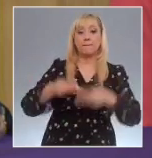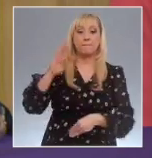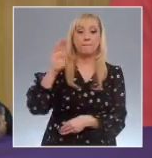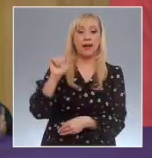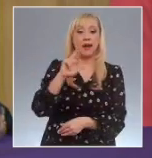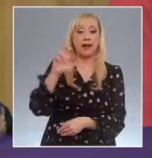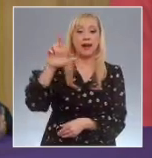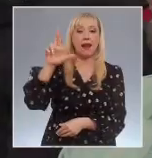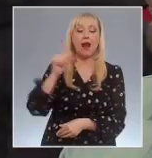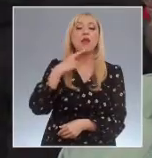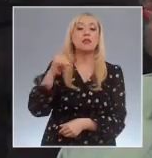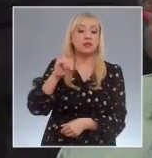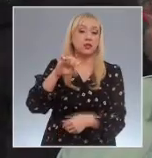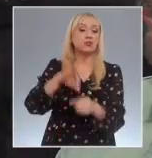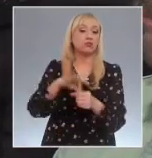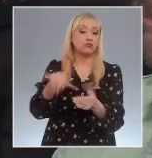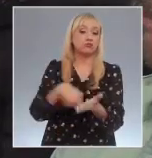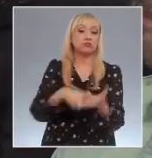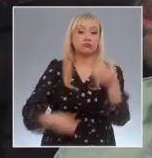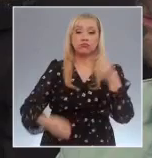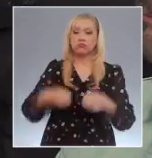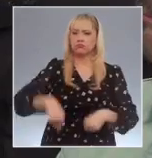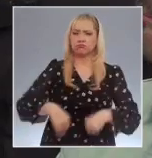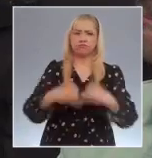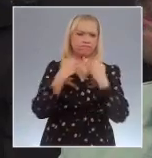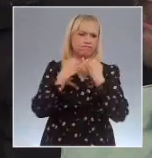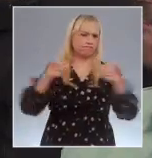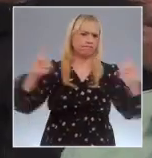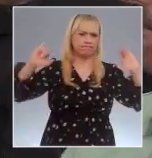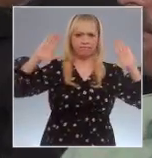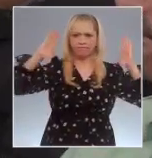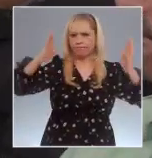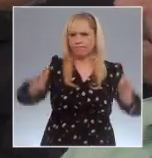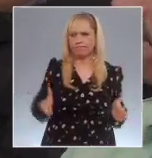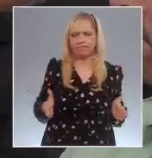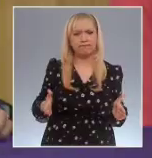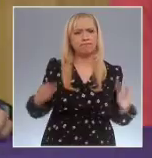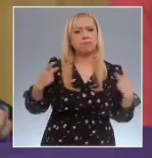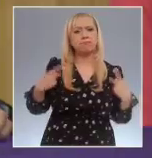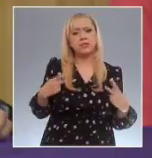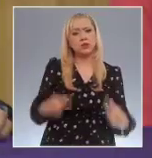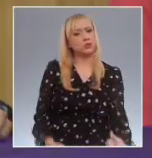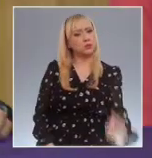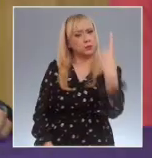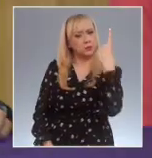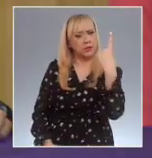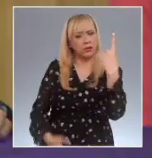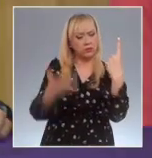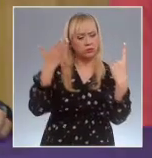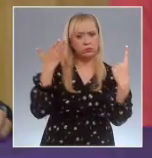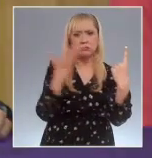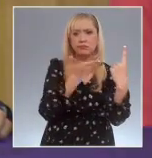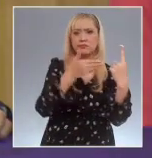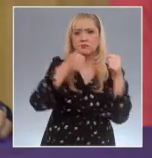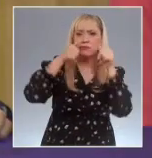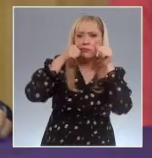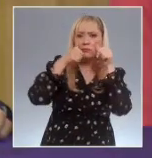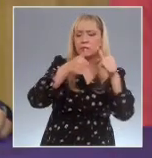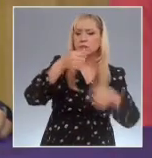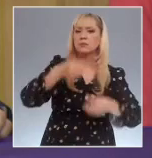organismo independiente que pone a las personas al centro de la impartición de justicia. La tarea del Tribunal